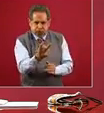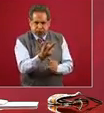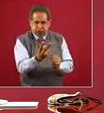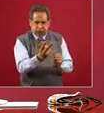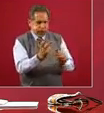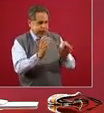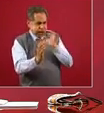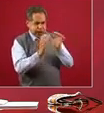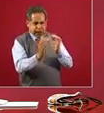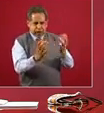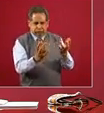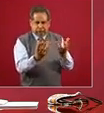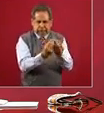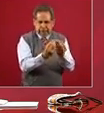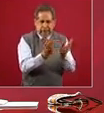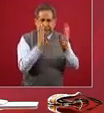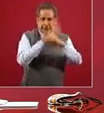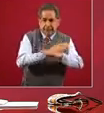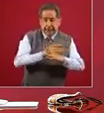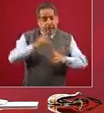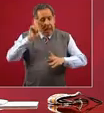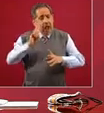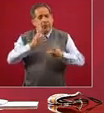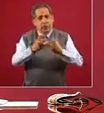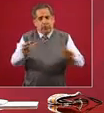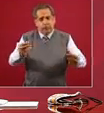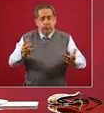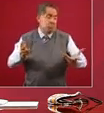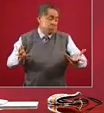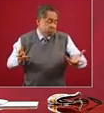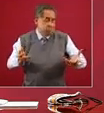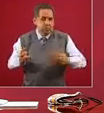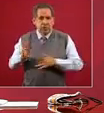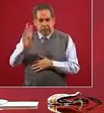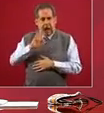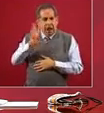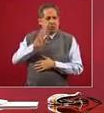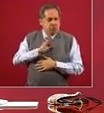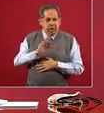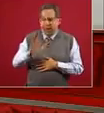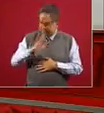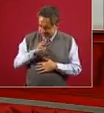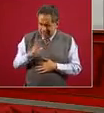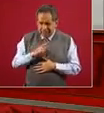el conflicto. Ya, como lo menciono, hay un